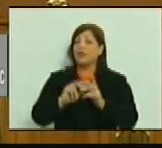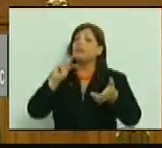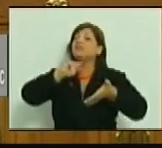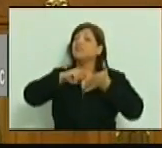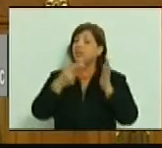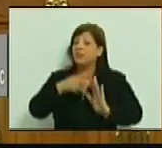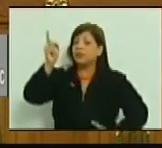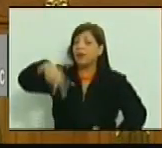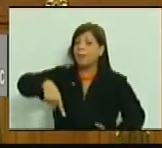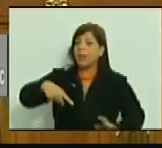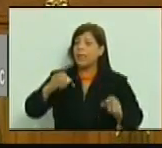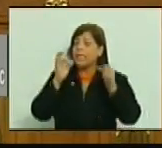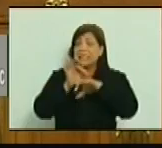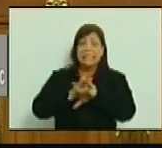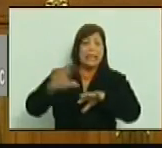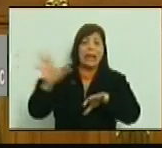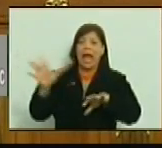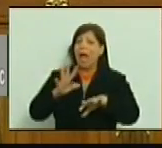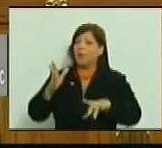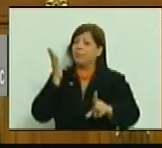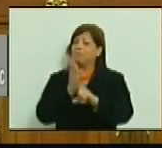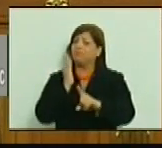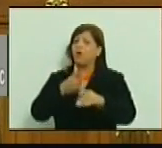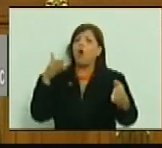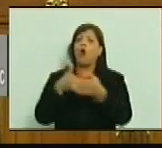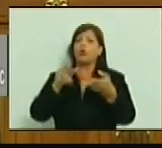constituye una grave amenaza a la paz.